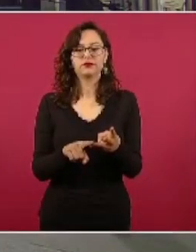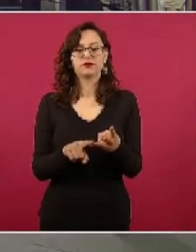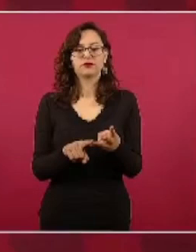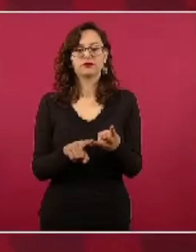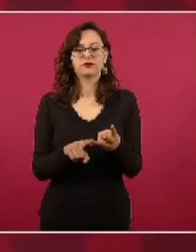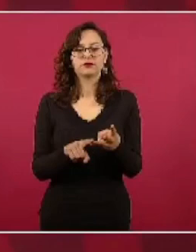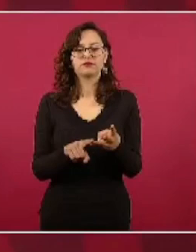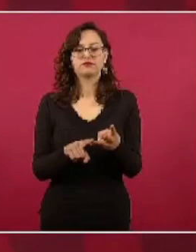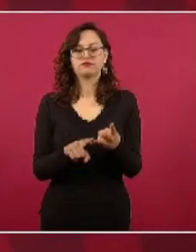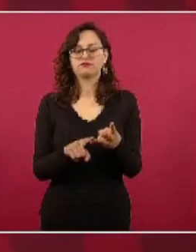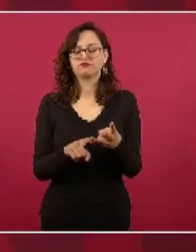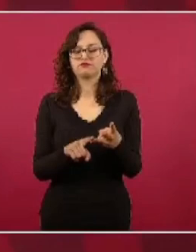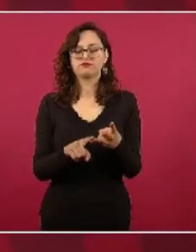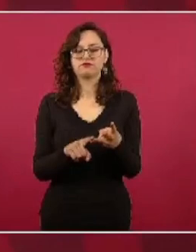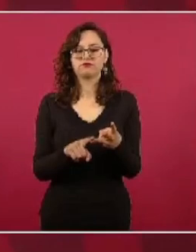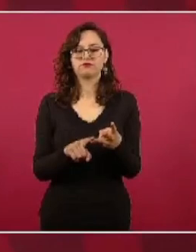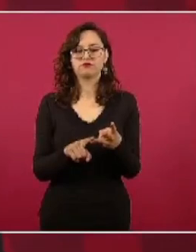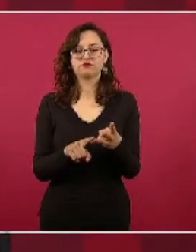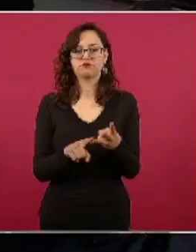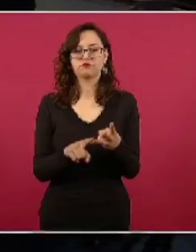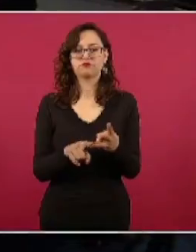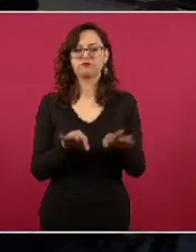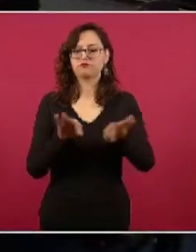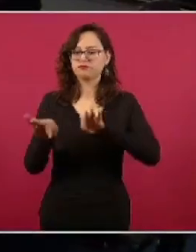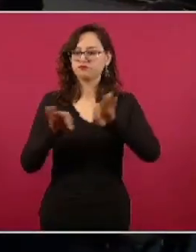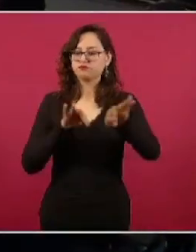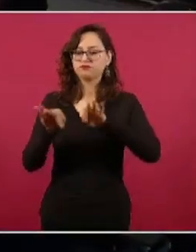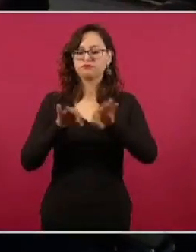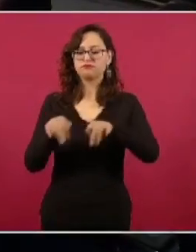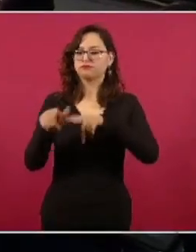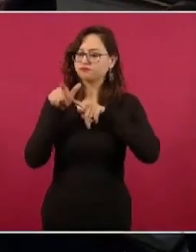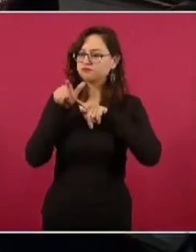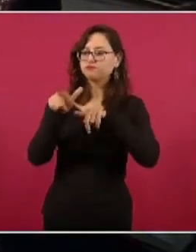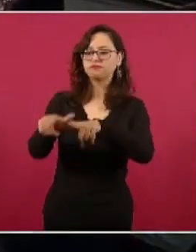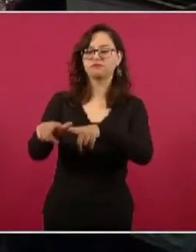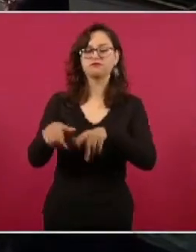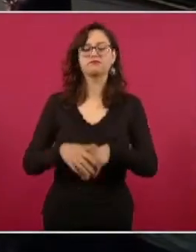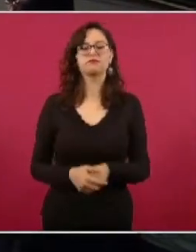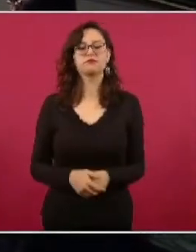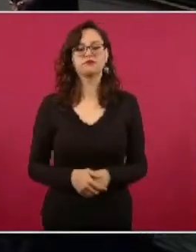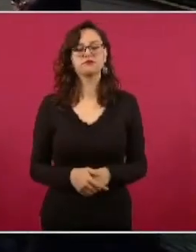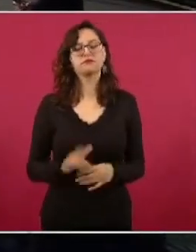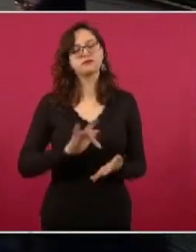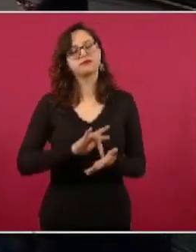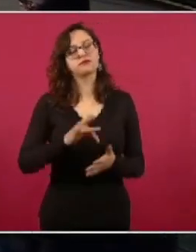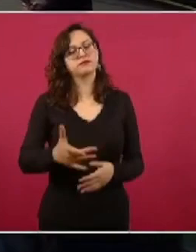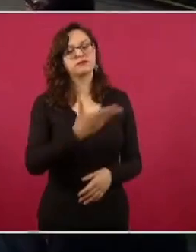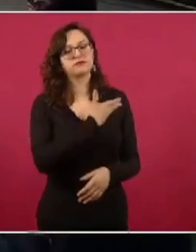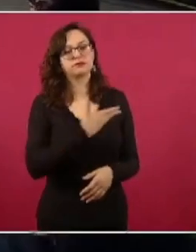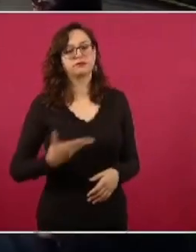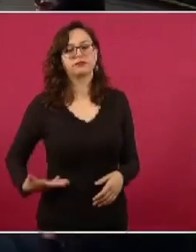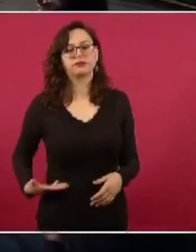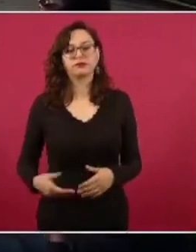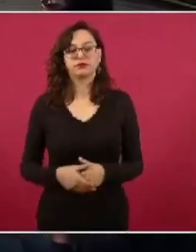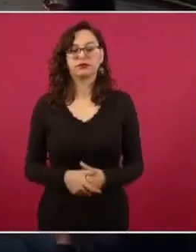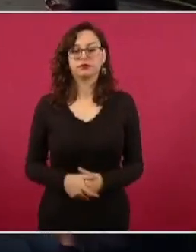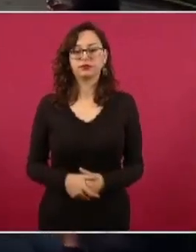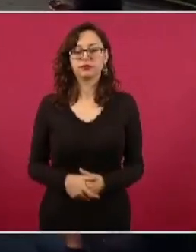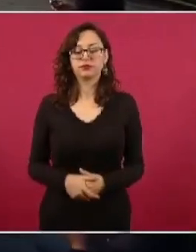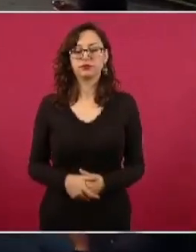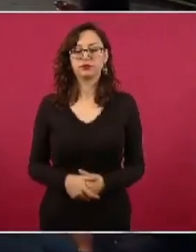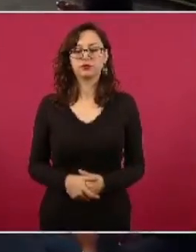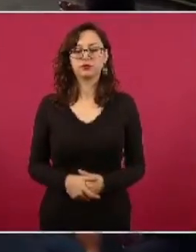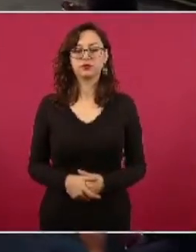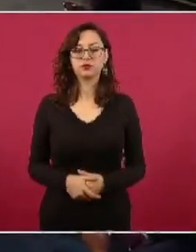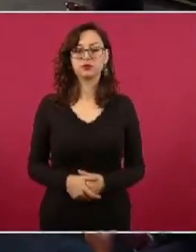y de seguirnos ocupando de las cosas. Gracias, presidente. ¿Puede hablar más del aeropuerto,